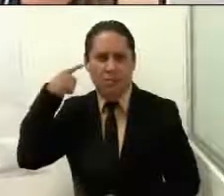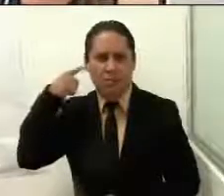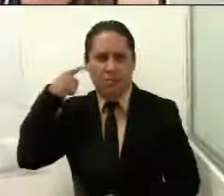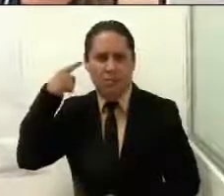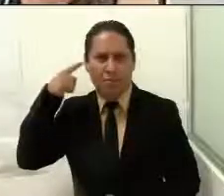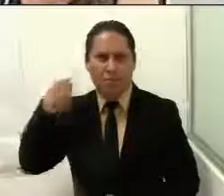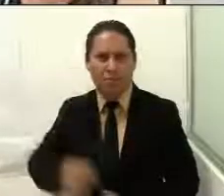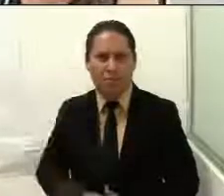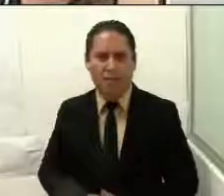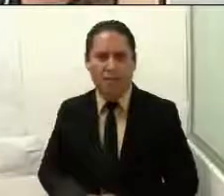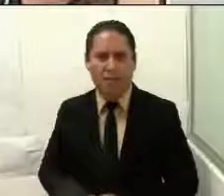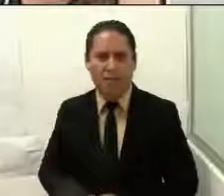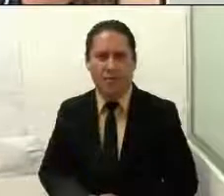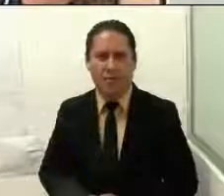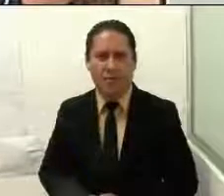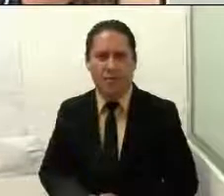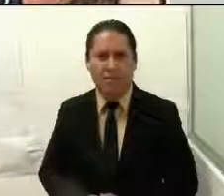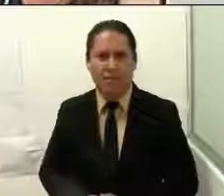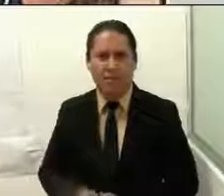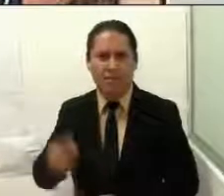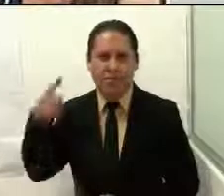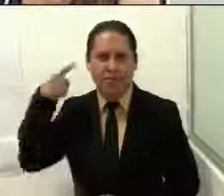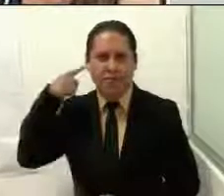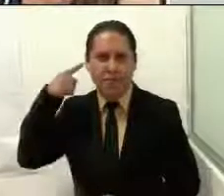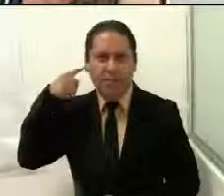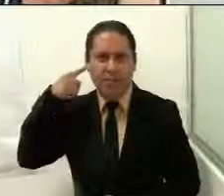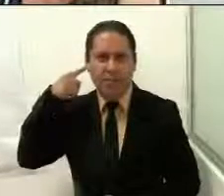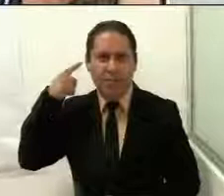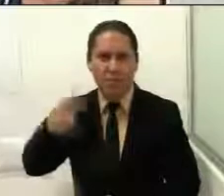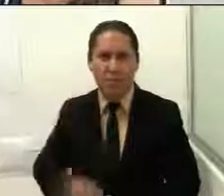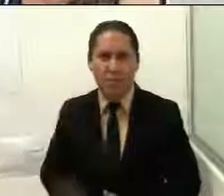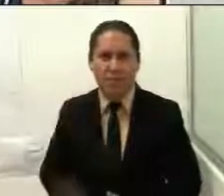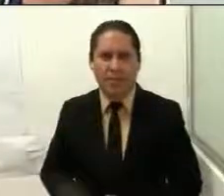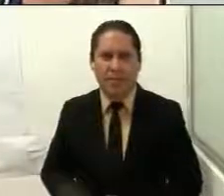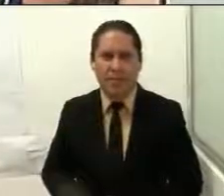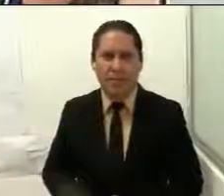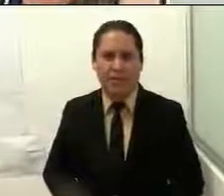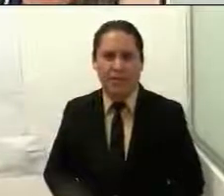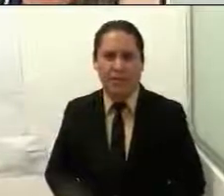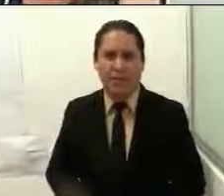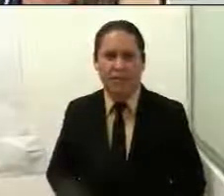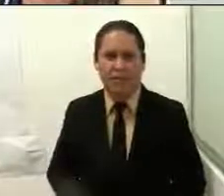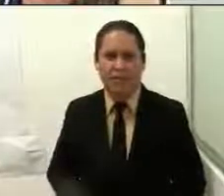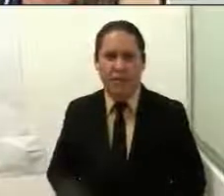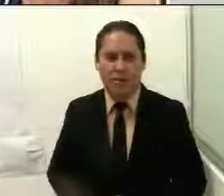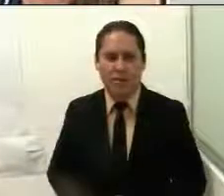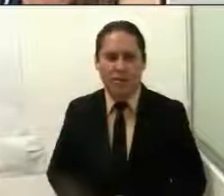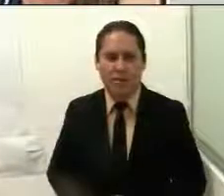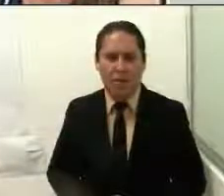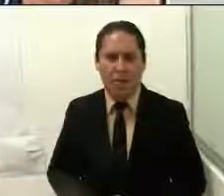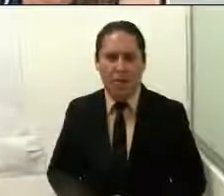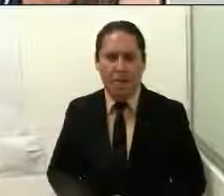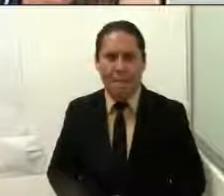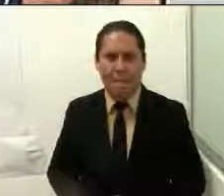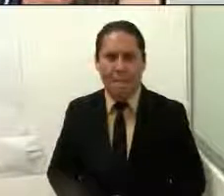me gustaría solicitarle atentamente ser gentil conducto de de hacerle llegar a nombre de los integrantes de